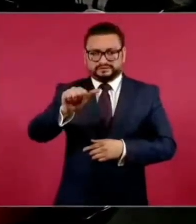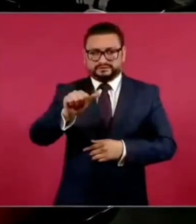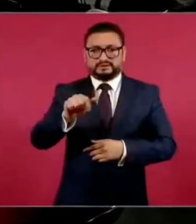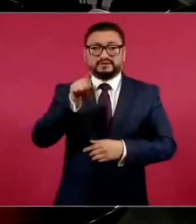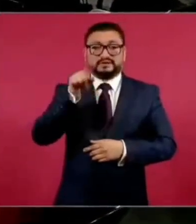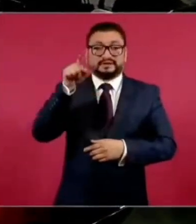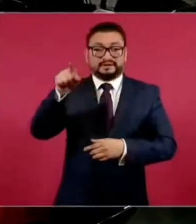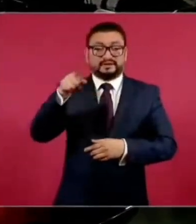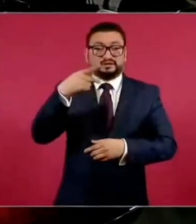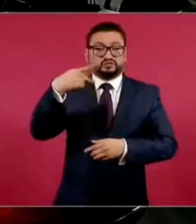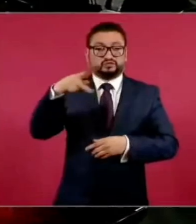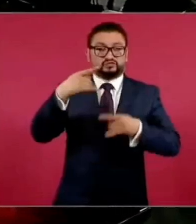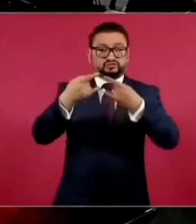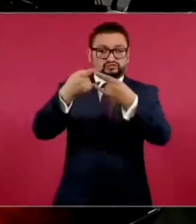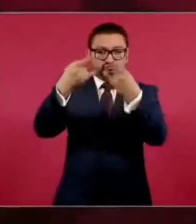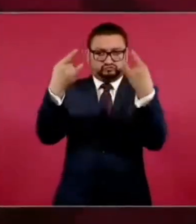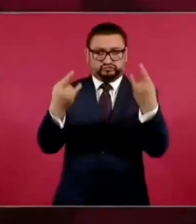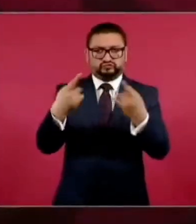tiene una historia,